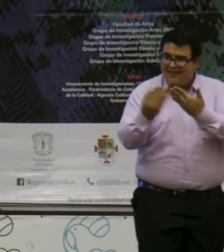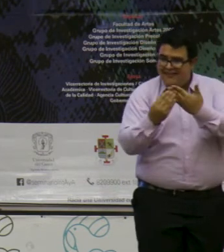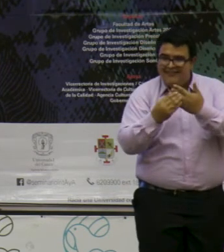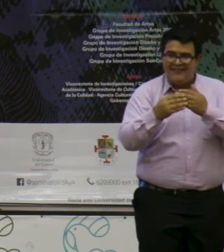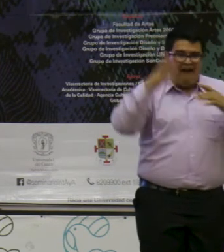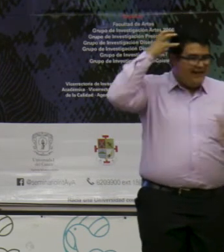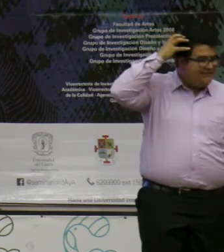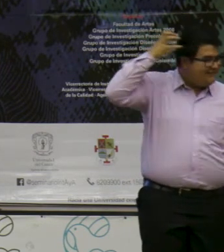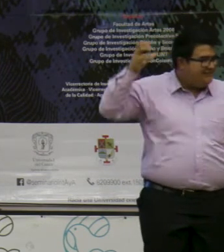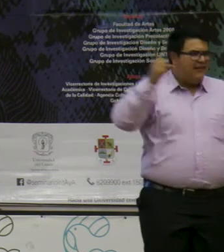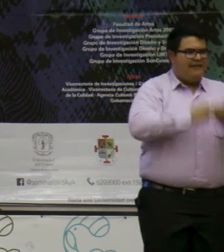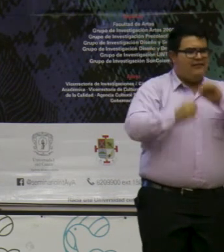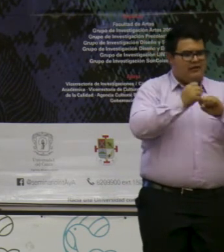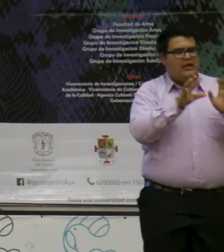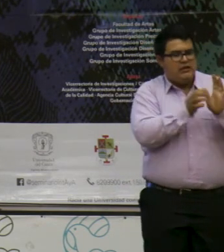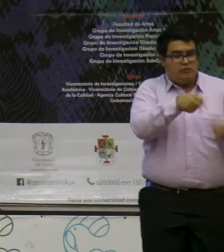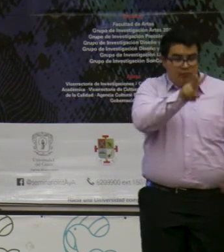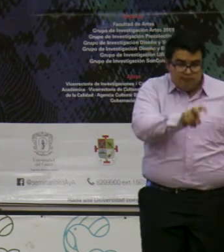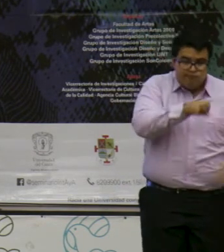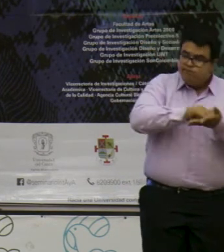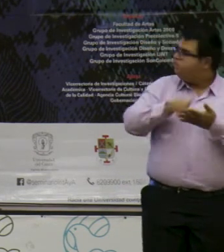es bastante particular cómo encontrar